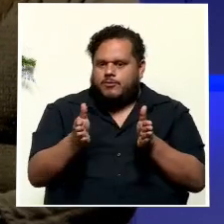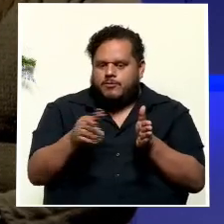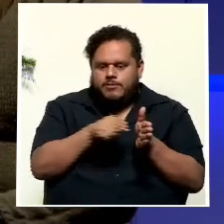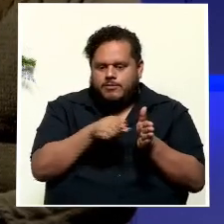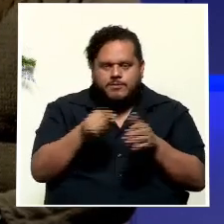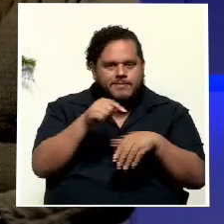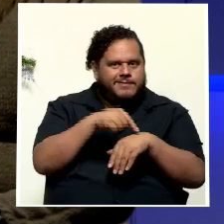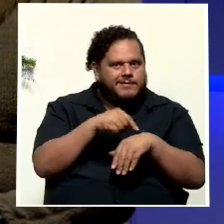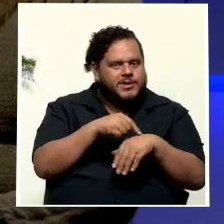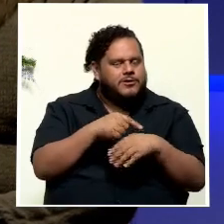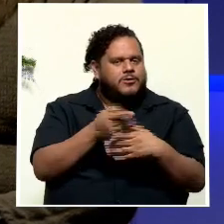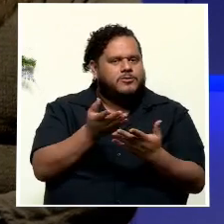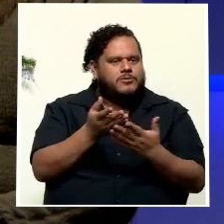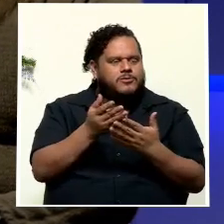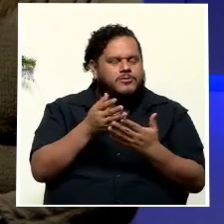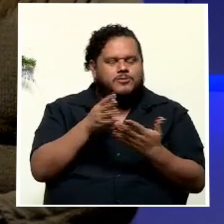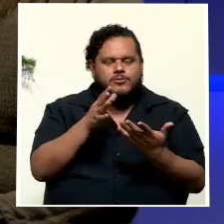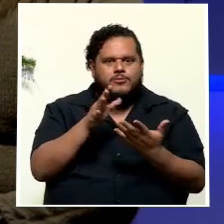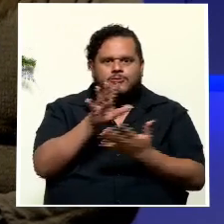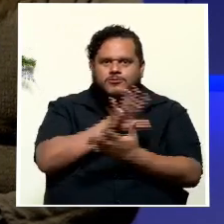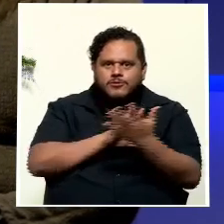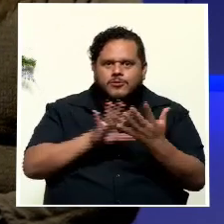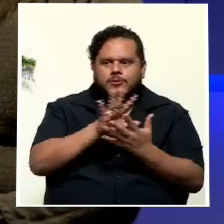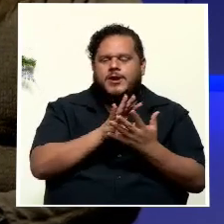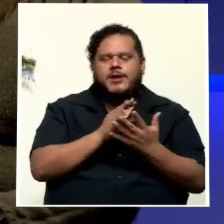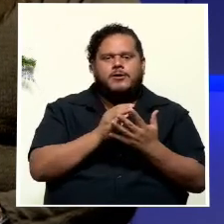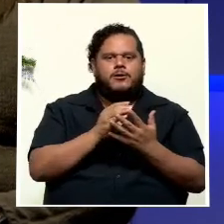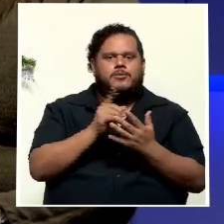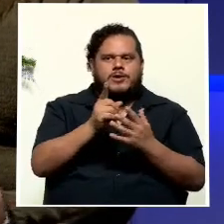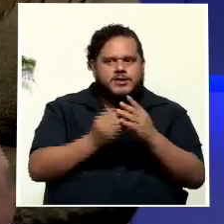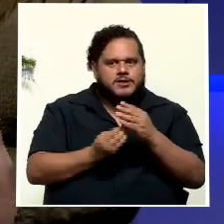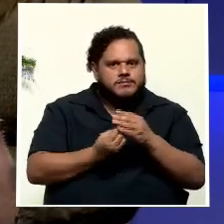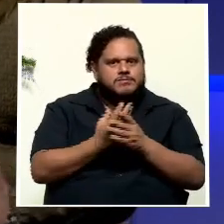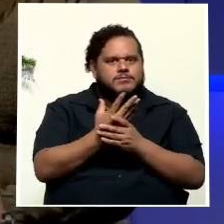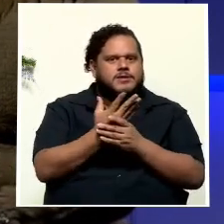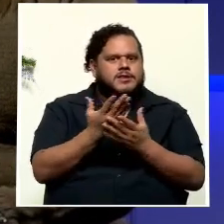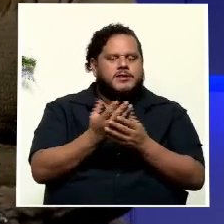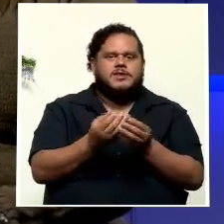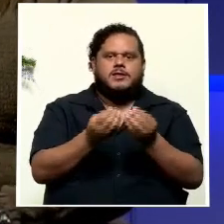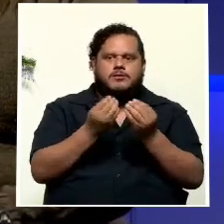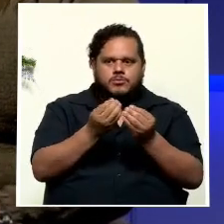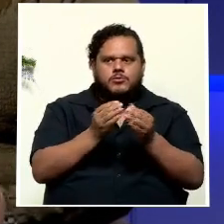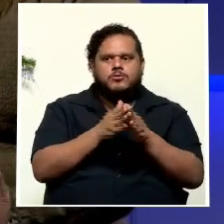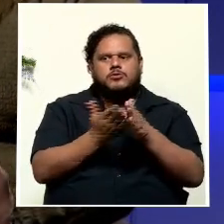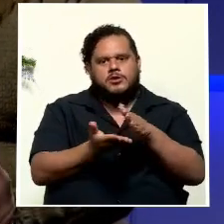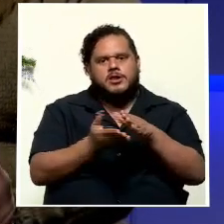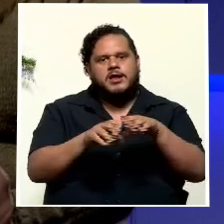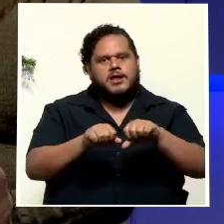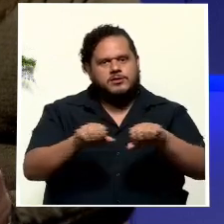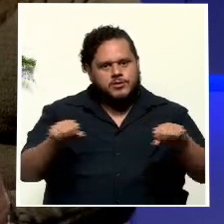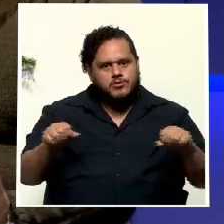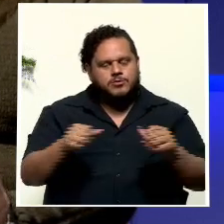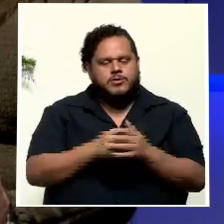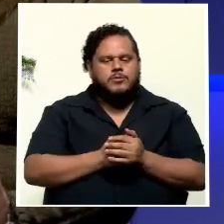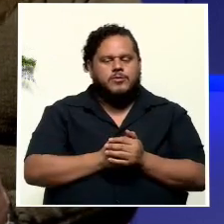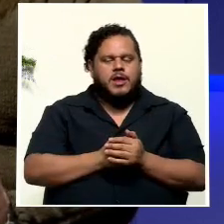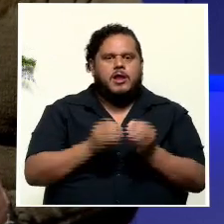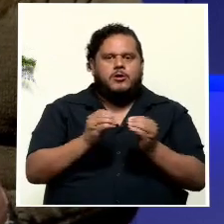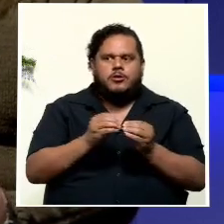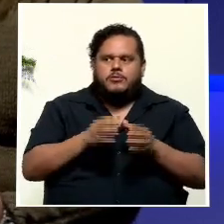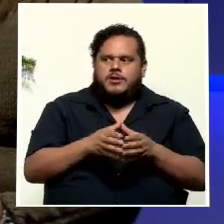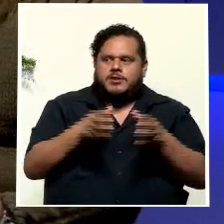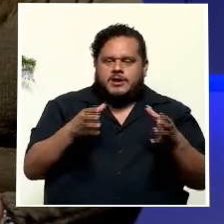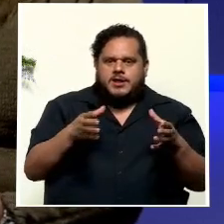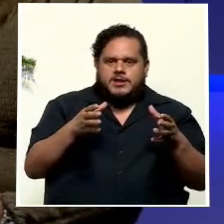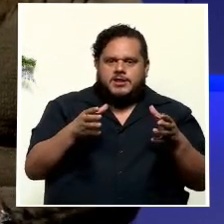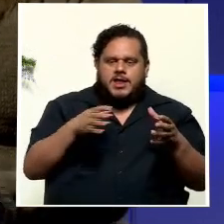convulso, caracterizado por este surgimiento, descubrimiento de grandes casos de corrupción, tal vez los más grandes que se